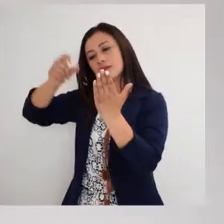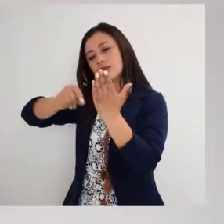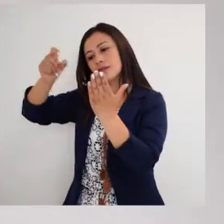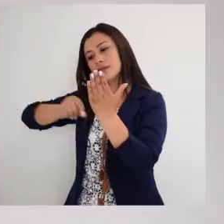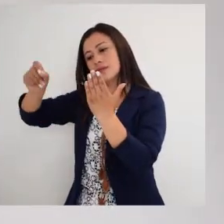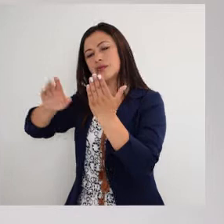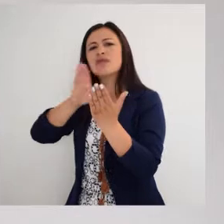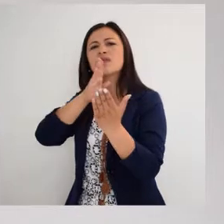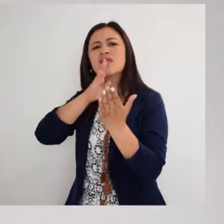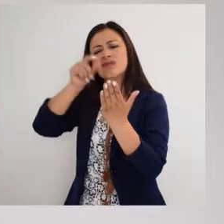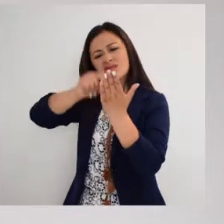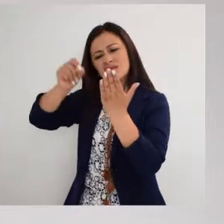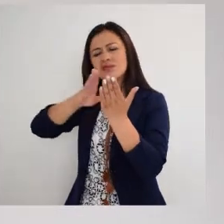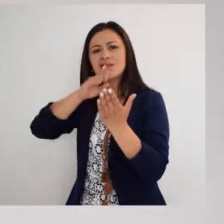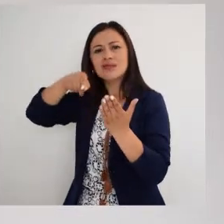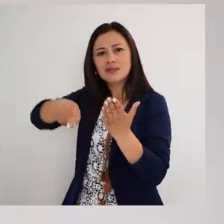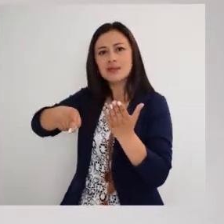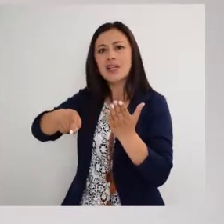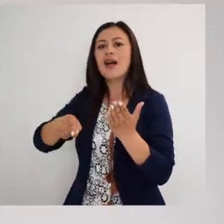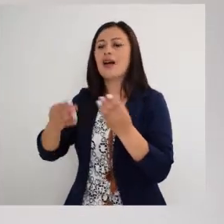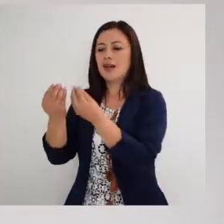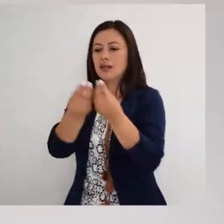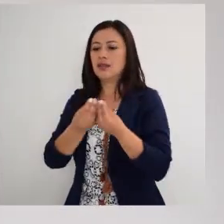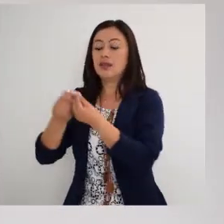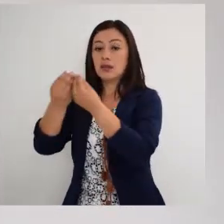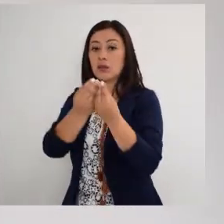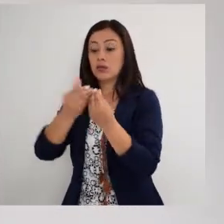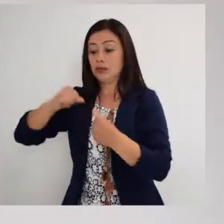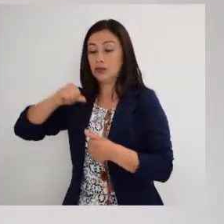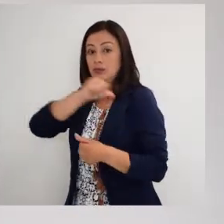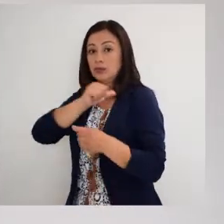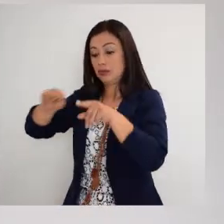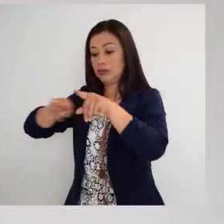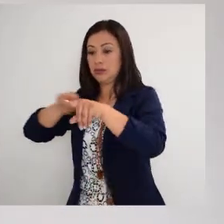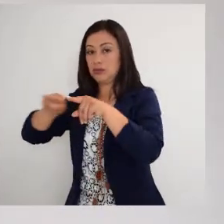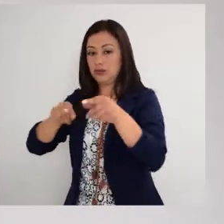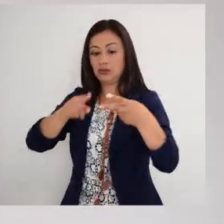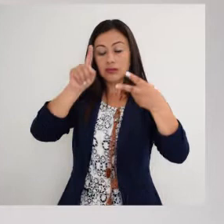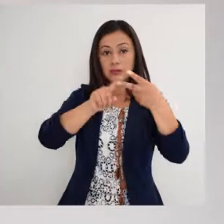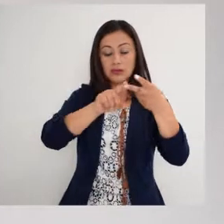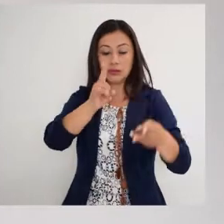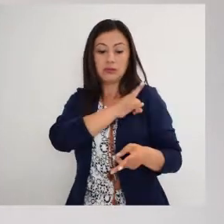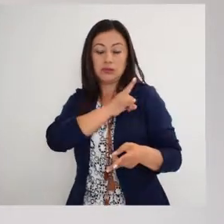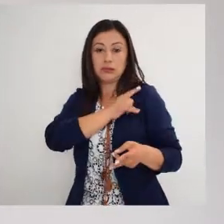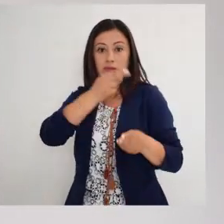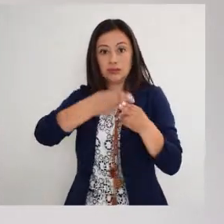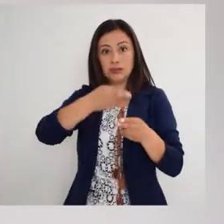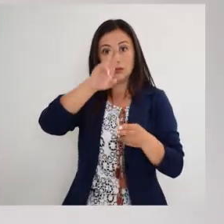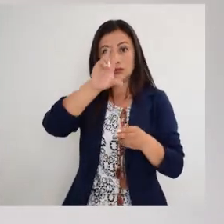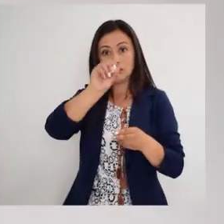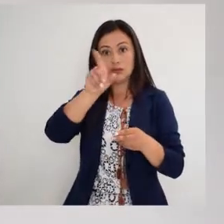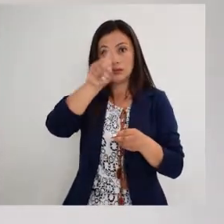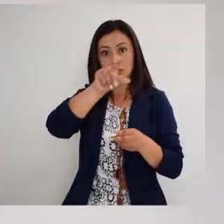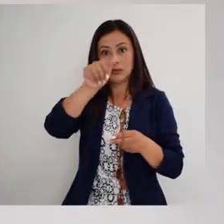parte del Consejo Privado de Competitividad y la Universidad del Rosario, que son dos organismos muy